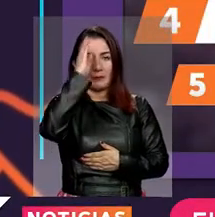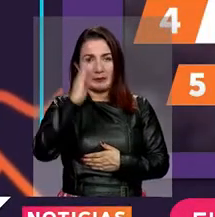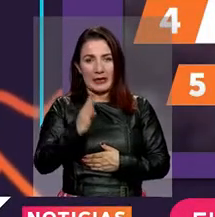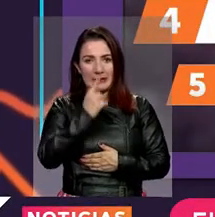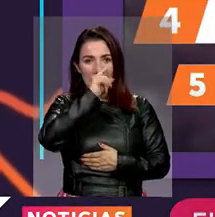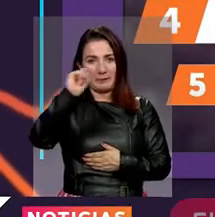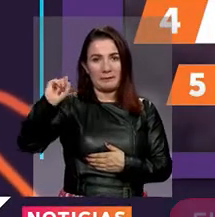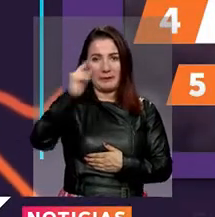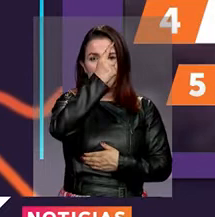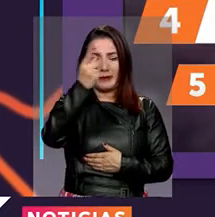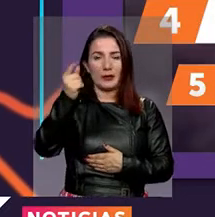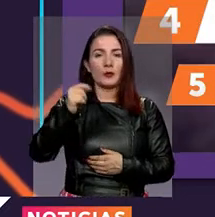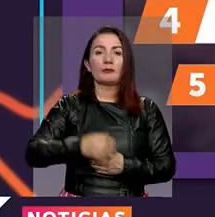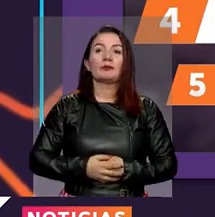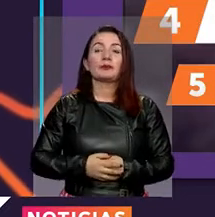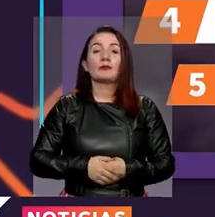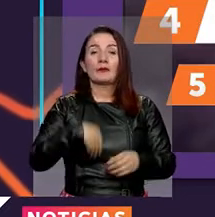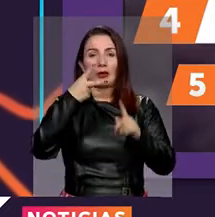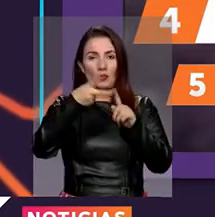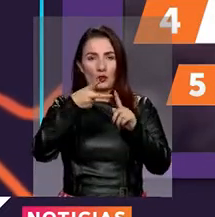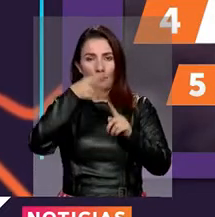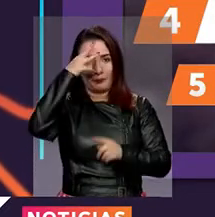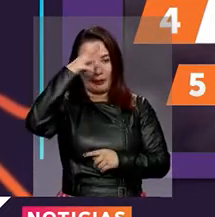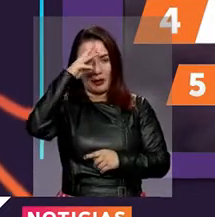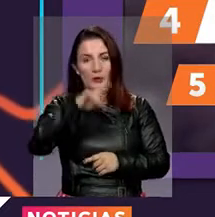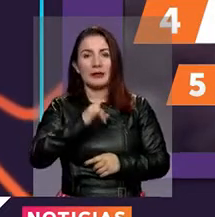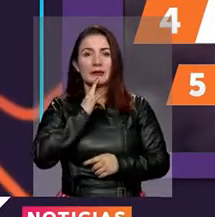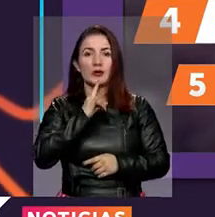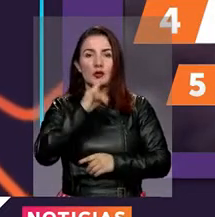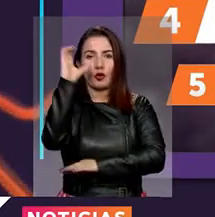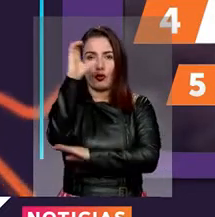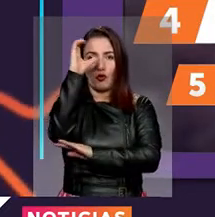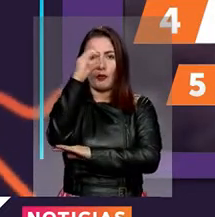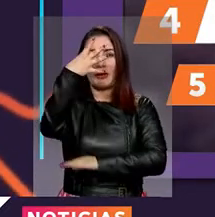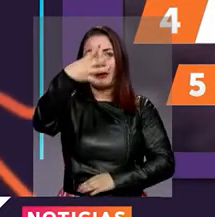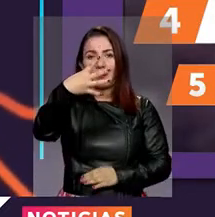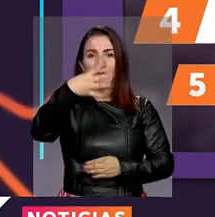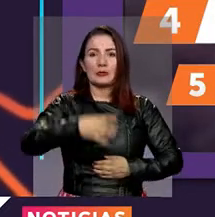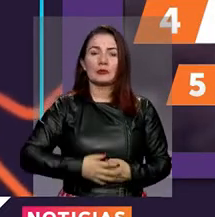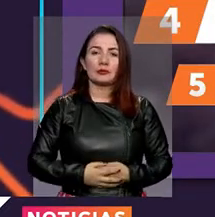ubicándose en el primer lugar, seguido por México, Estados Unidos y Colombia en la cuarta casilla.